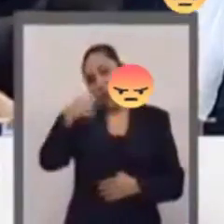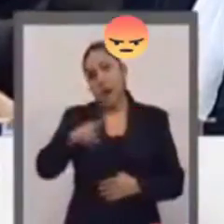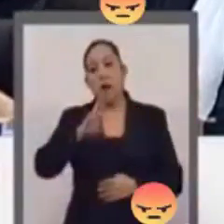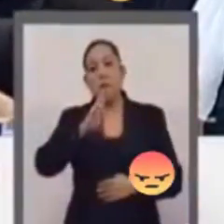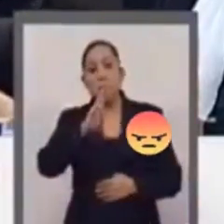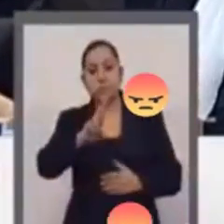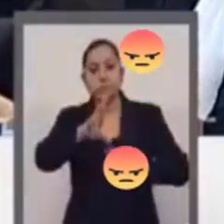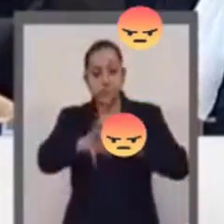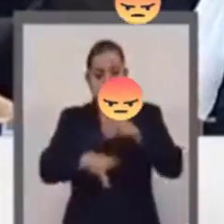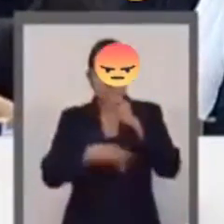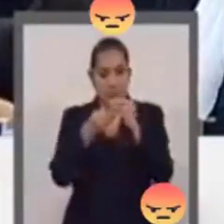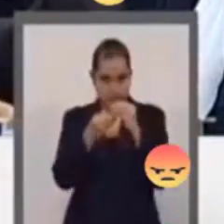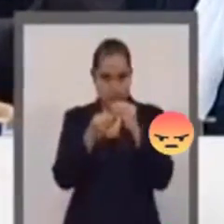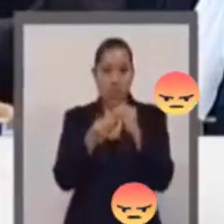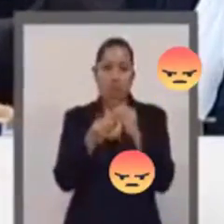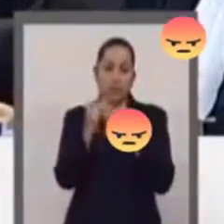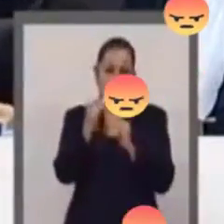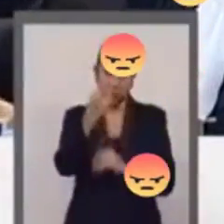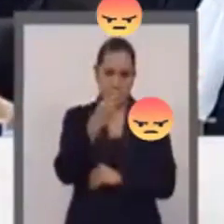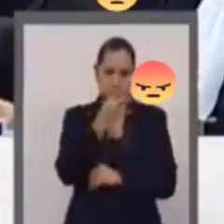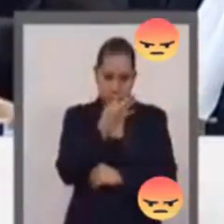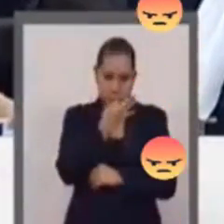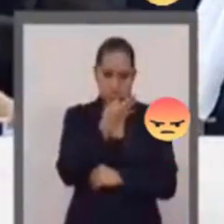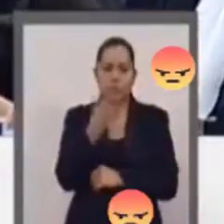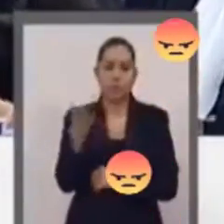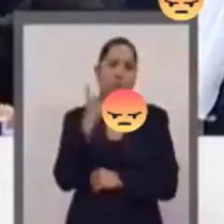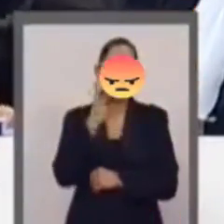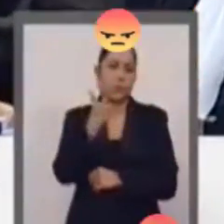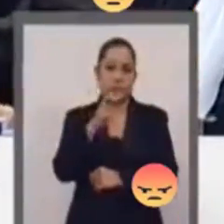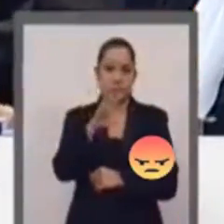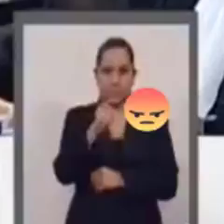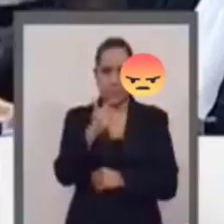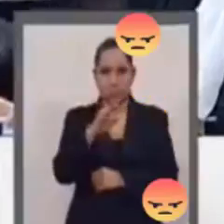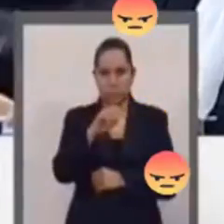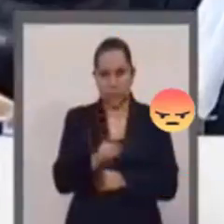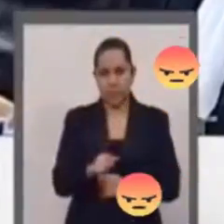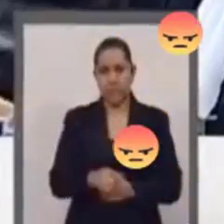tiene la palabra el diputado Gracia Guzmán.